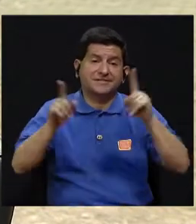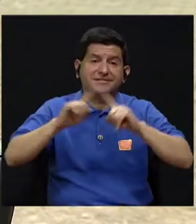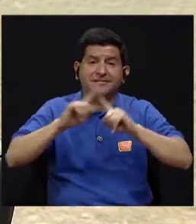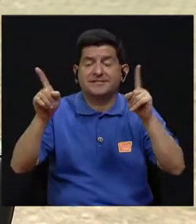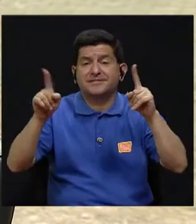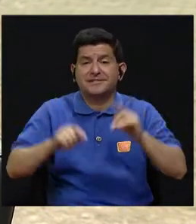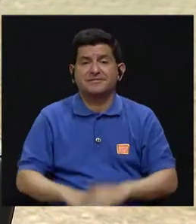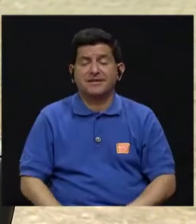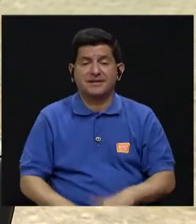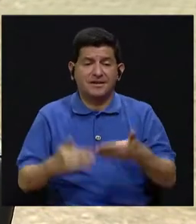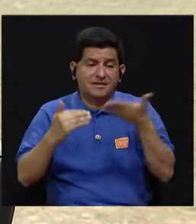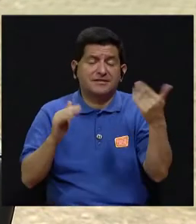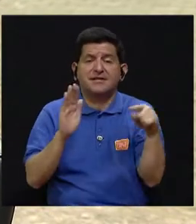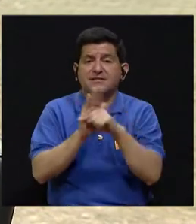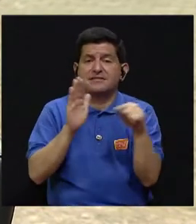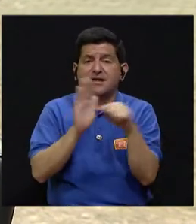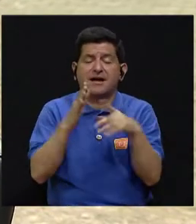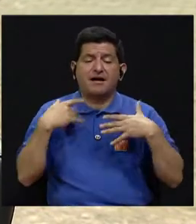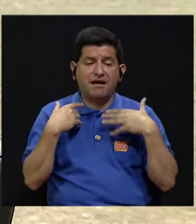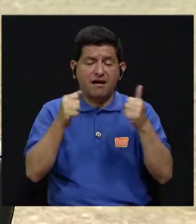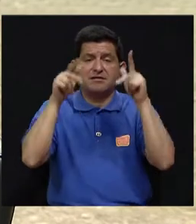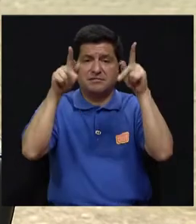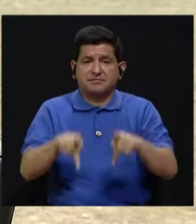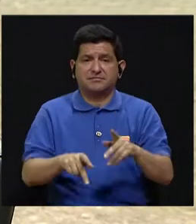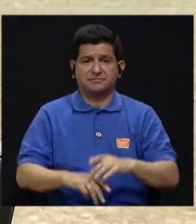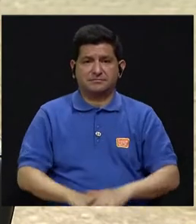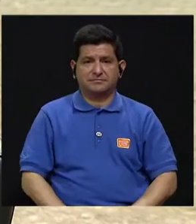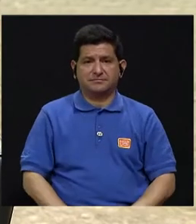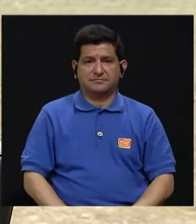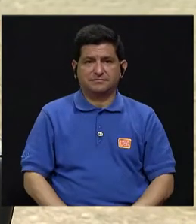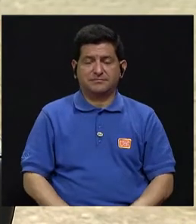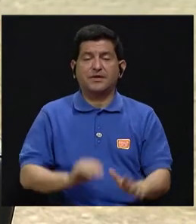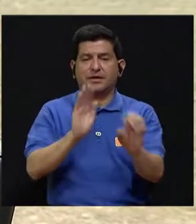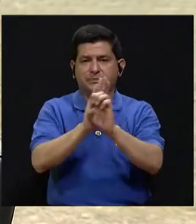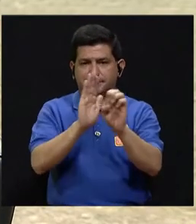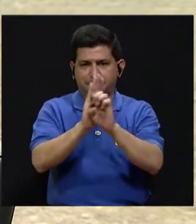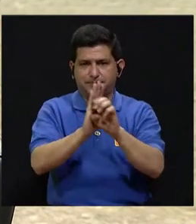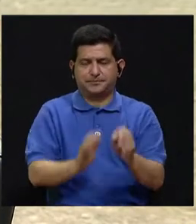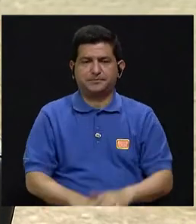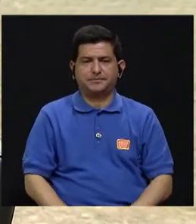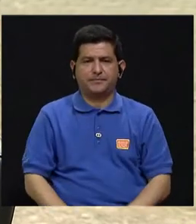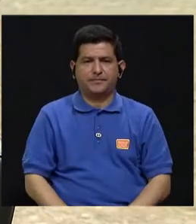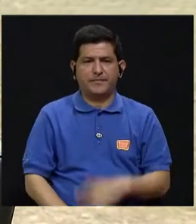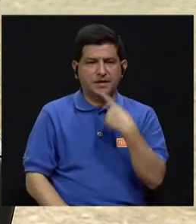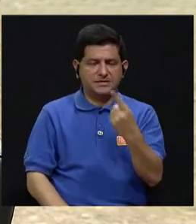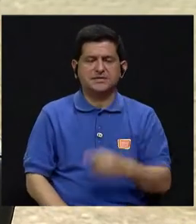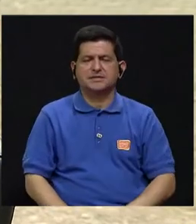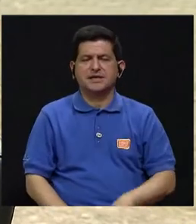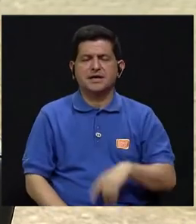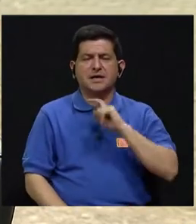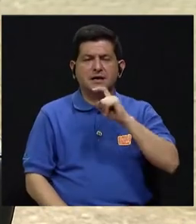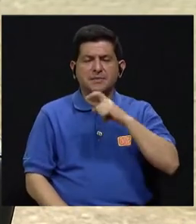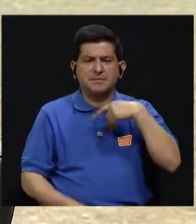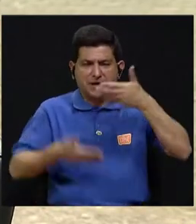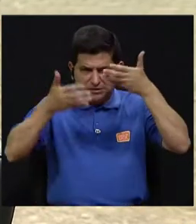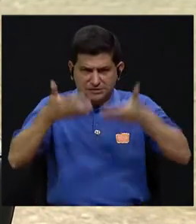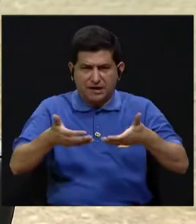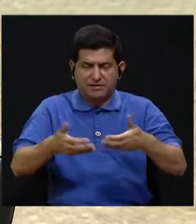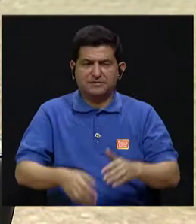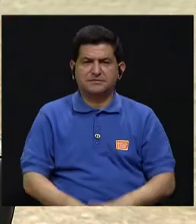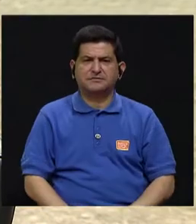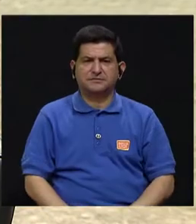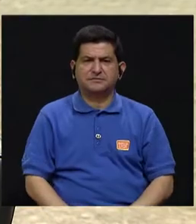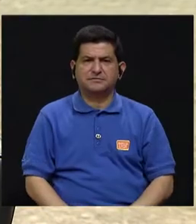otros factores negativos sobre la salud humana también, ¿verdad? Por ejemplo, si hablamos de metales pesados, ya